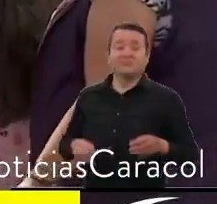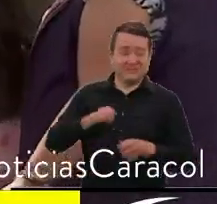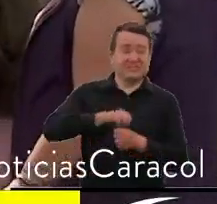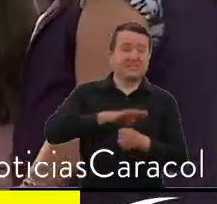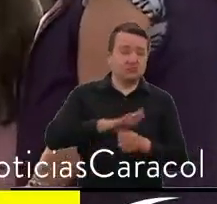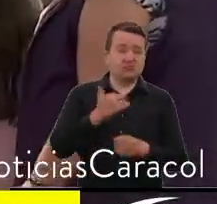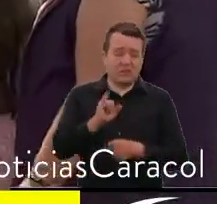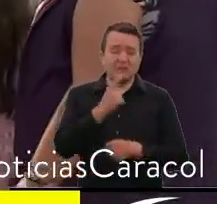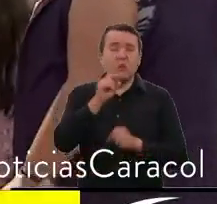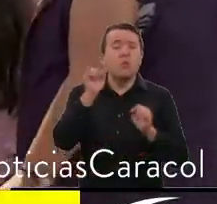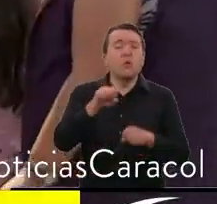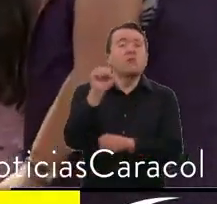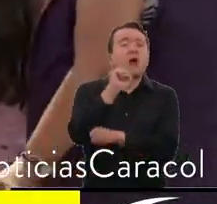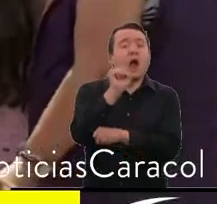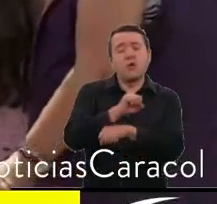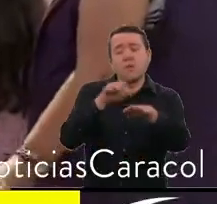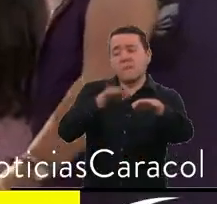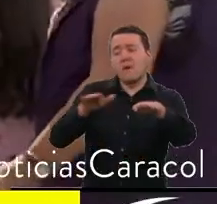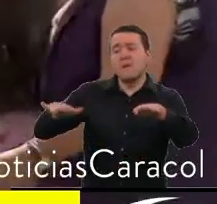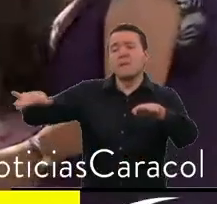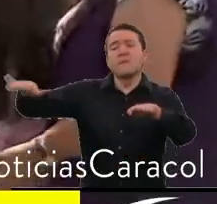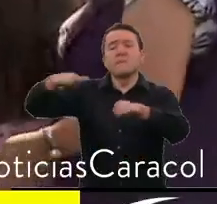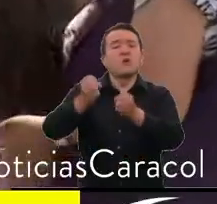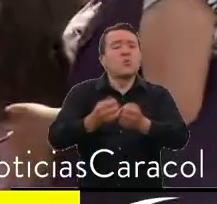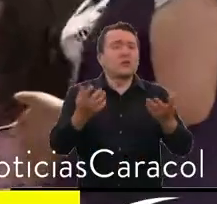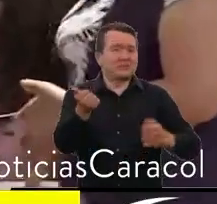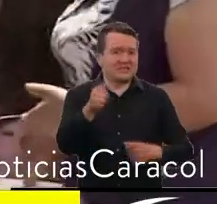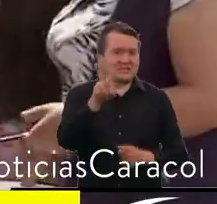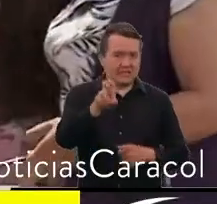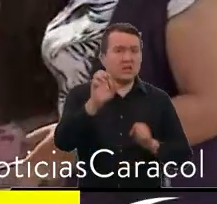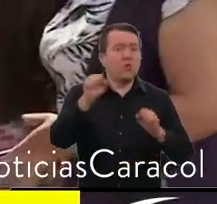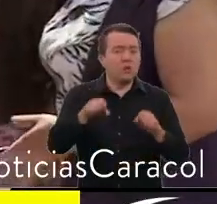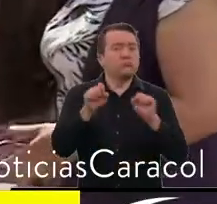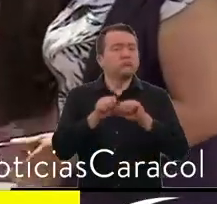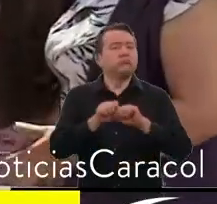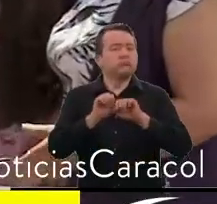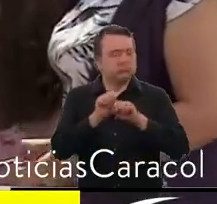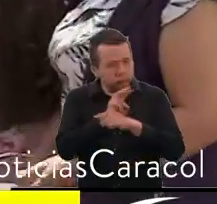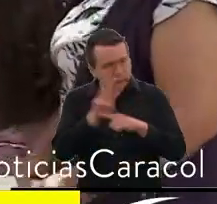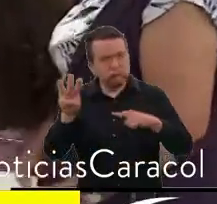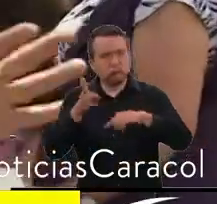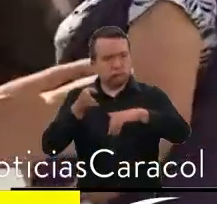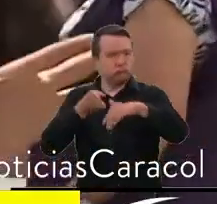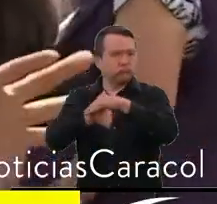a los ciudadanos y los pueden consultar a través de las redes sociales y la página de las entidades